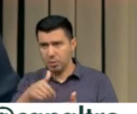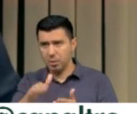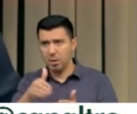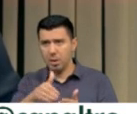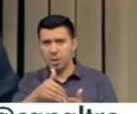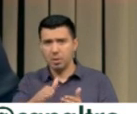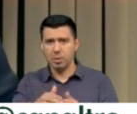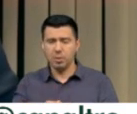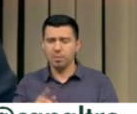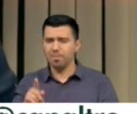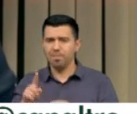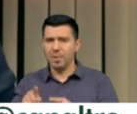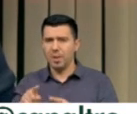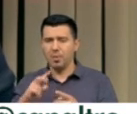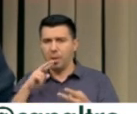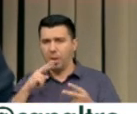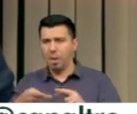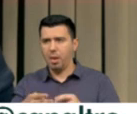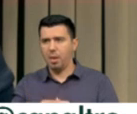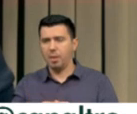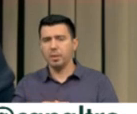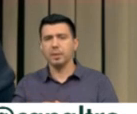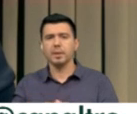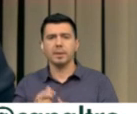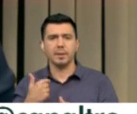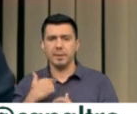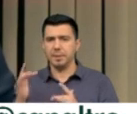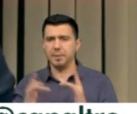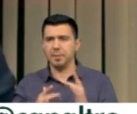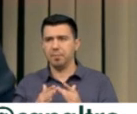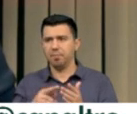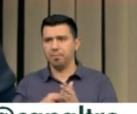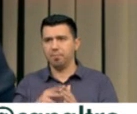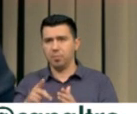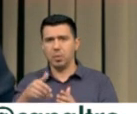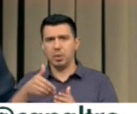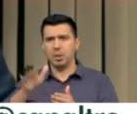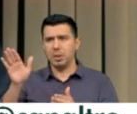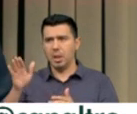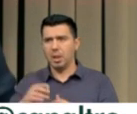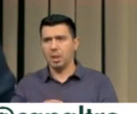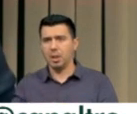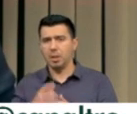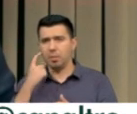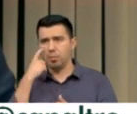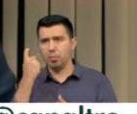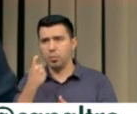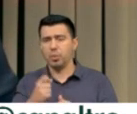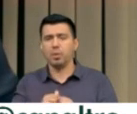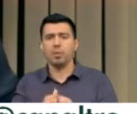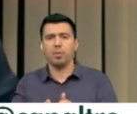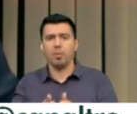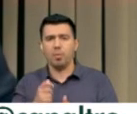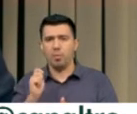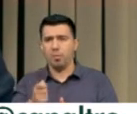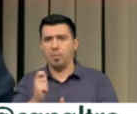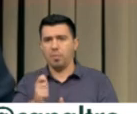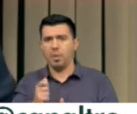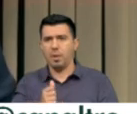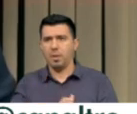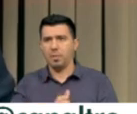cierta contradicción con que ahora tengamos que salir del inmueble y empezar a buscar cómo sufragar o